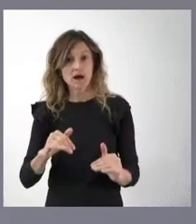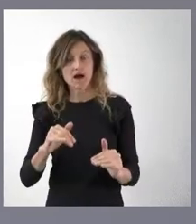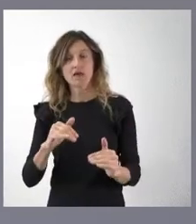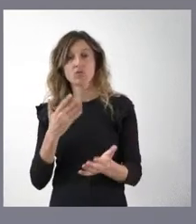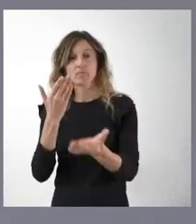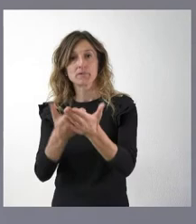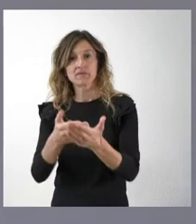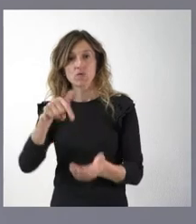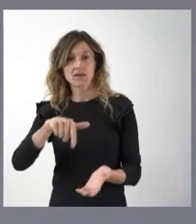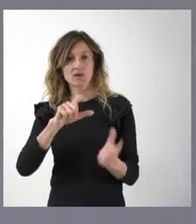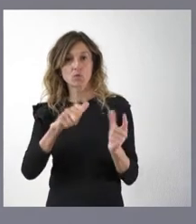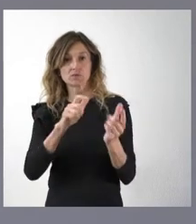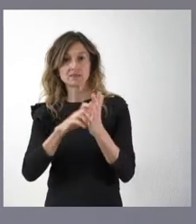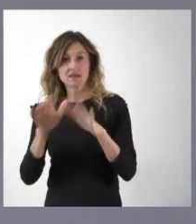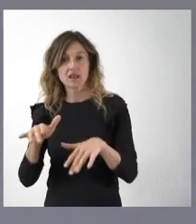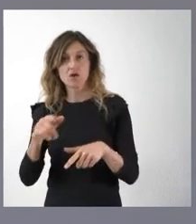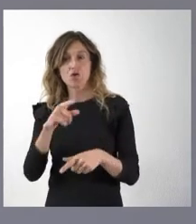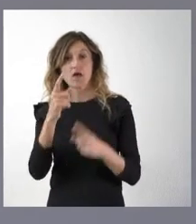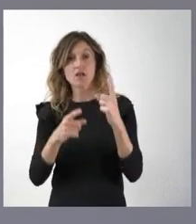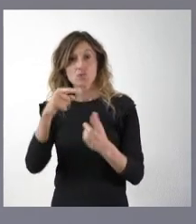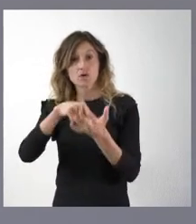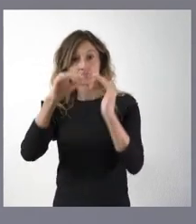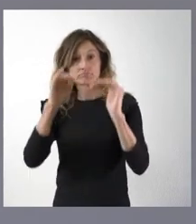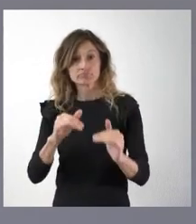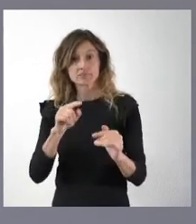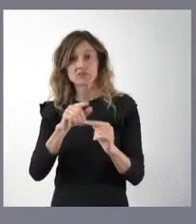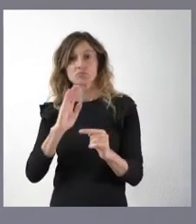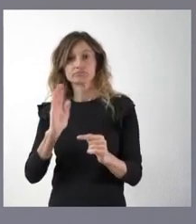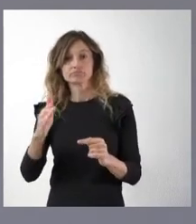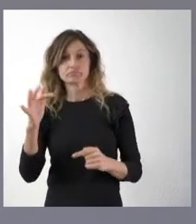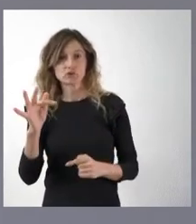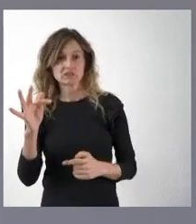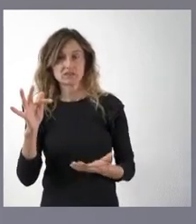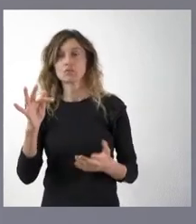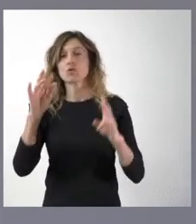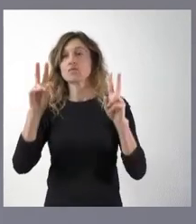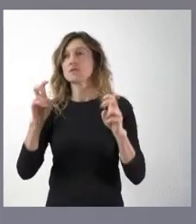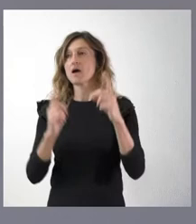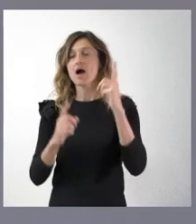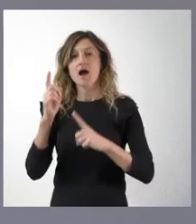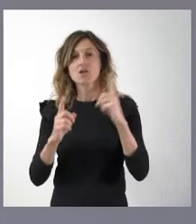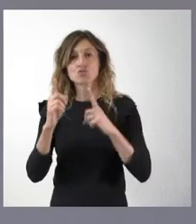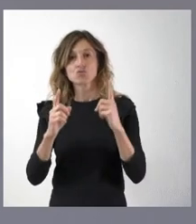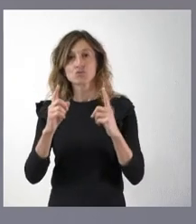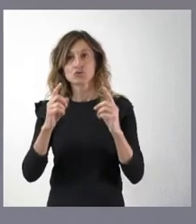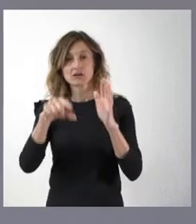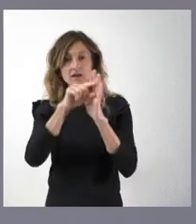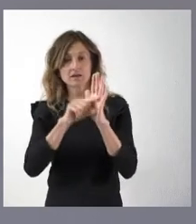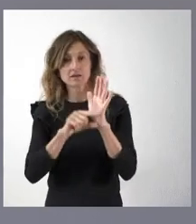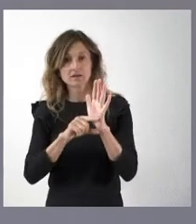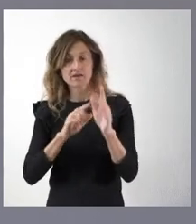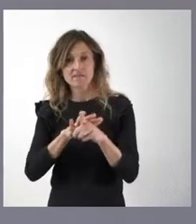habíamos pedido desde la junta de Castilla y león pues pueden tener algún impacto positivo sobre algunos de los capítulos que